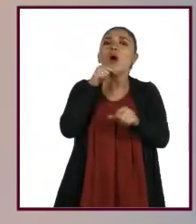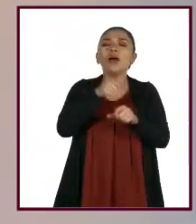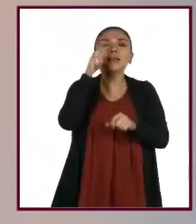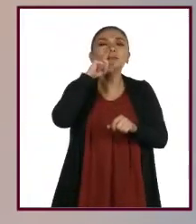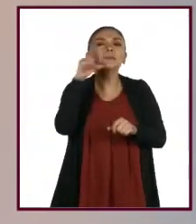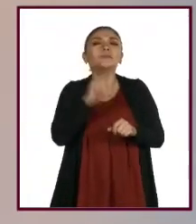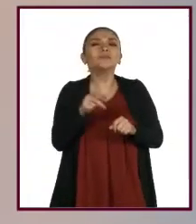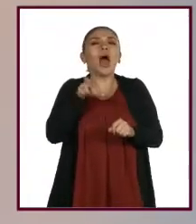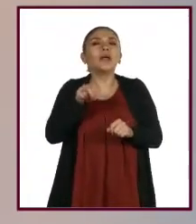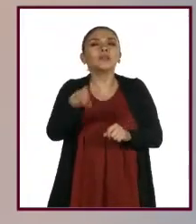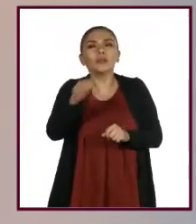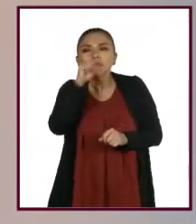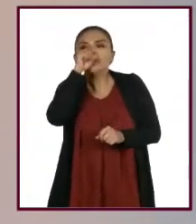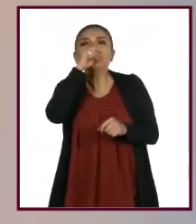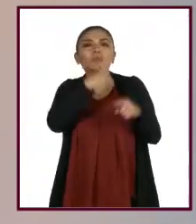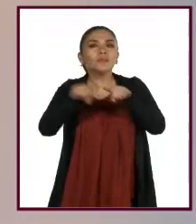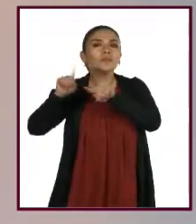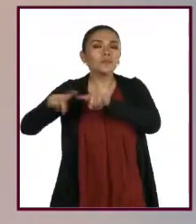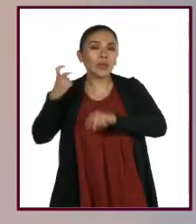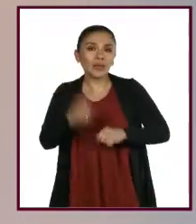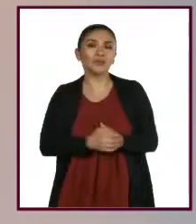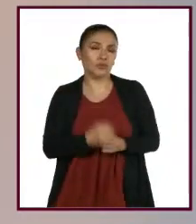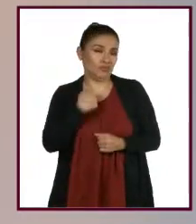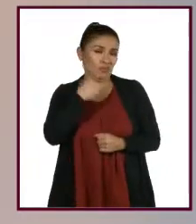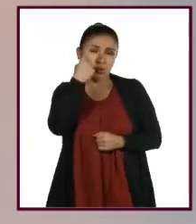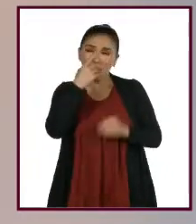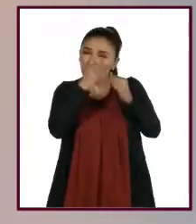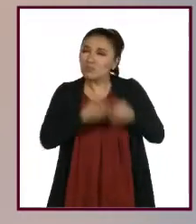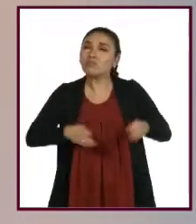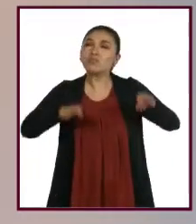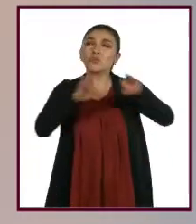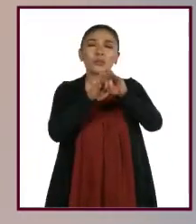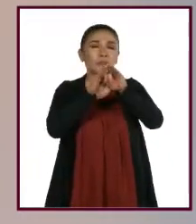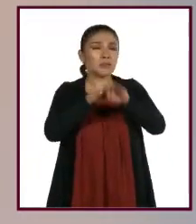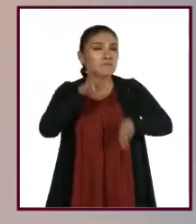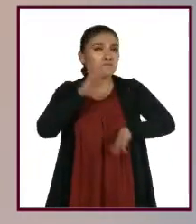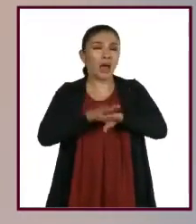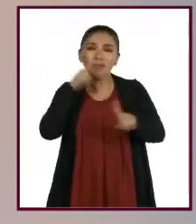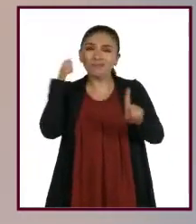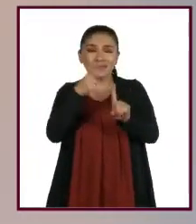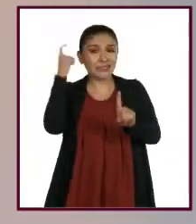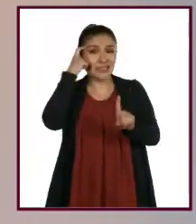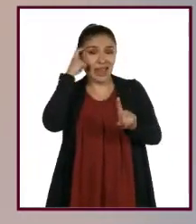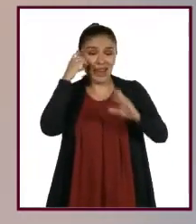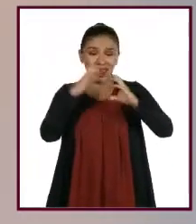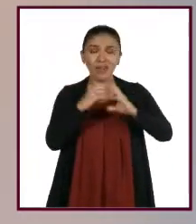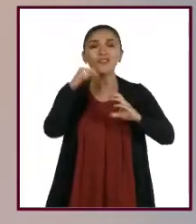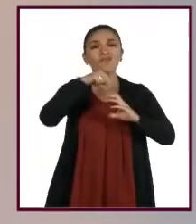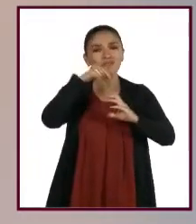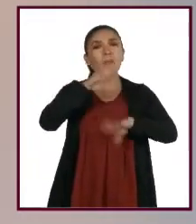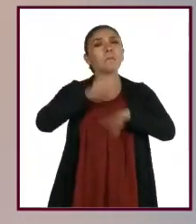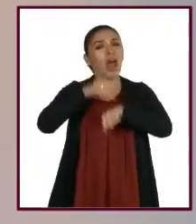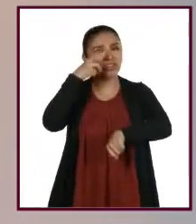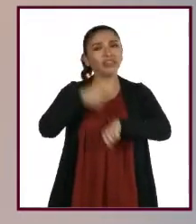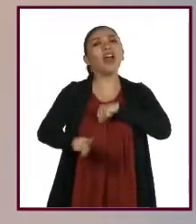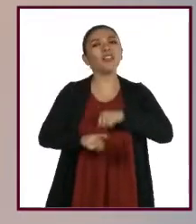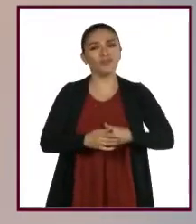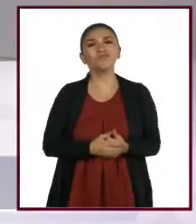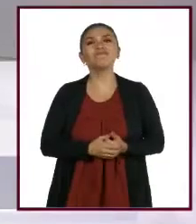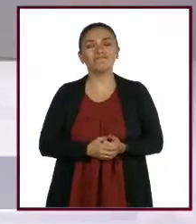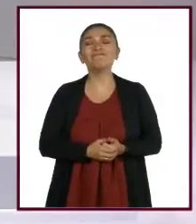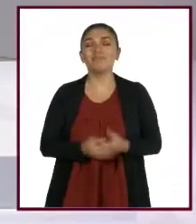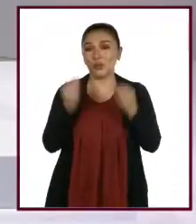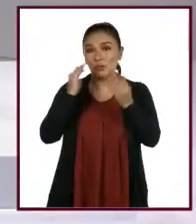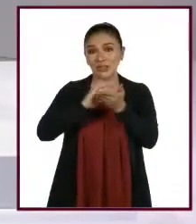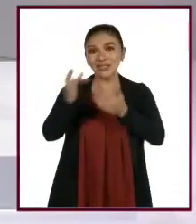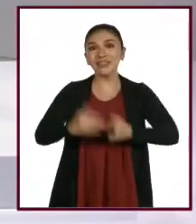tipo de sustancias. Entonces, si yo le pondría una particular asterisco a nuestro sistema nervioso central, nuestro cerebro. Muchas